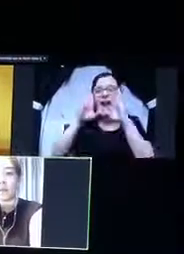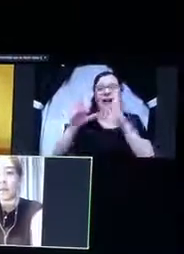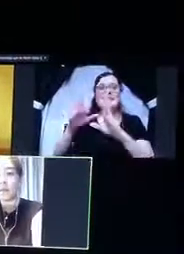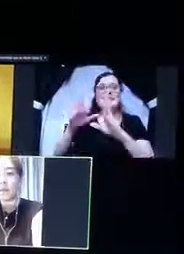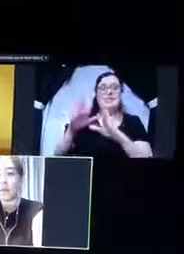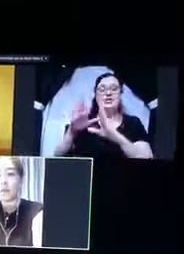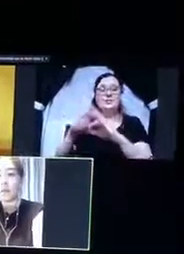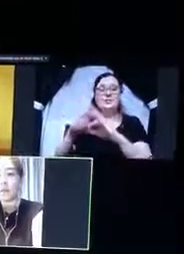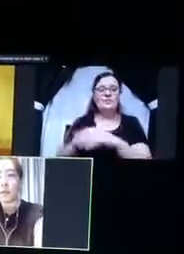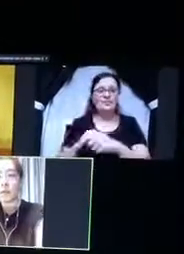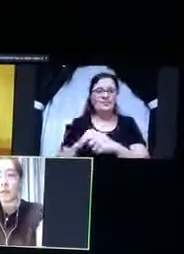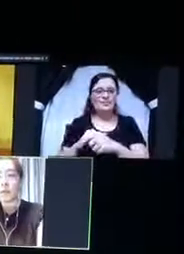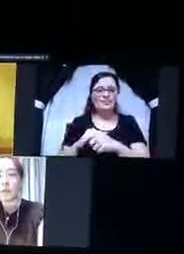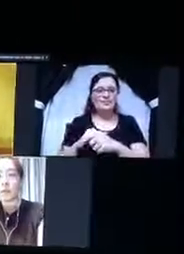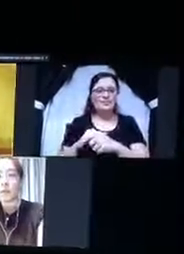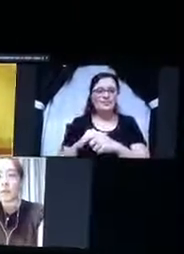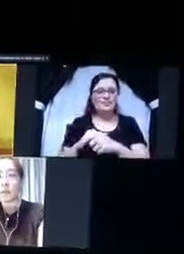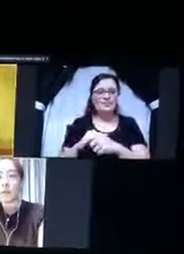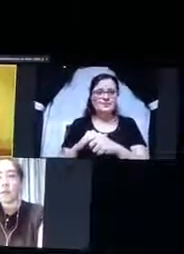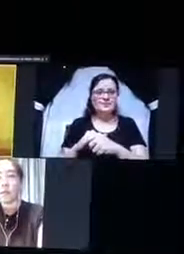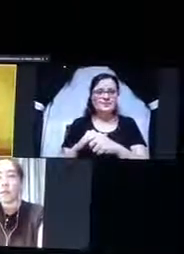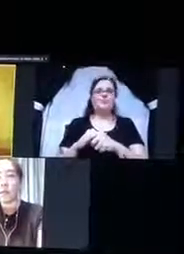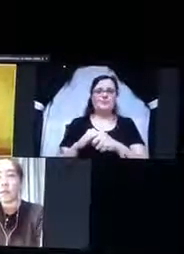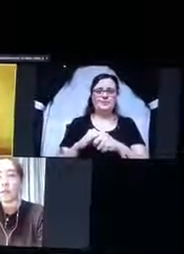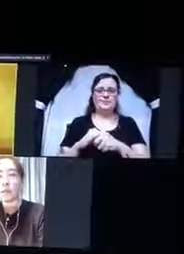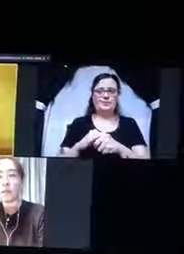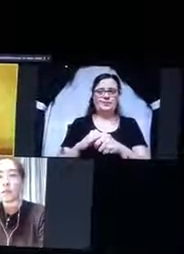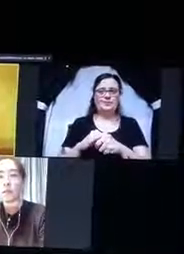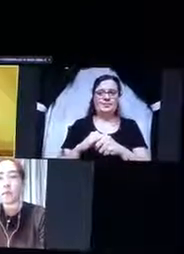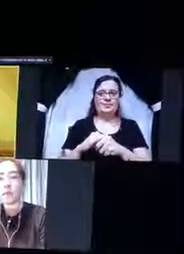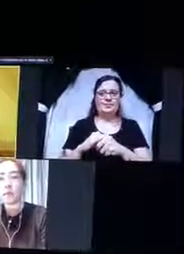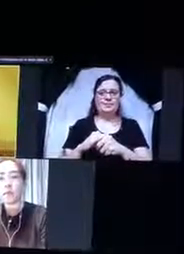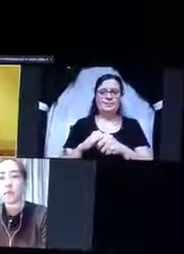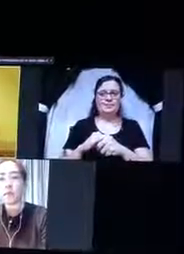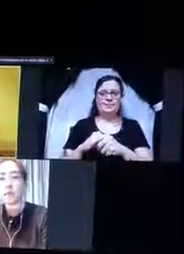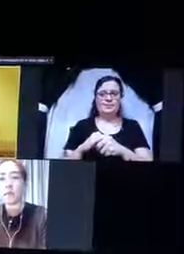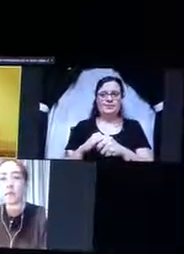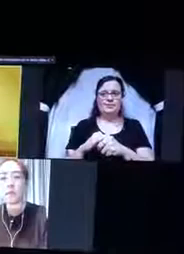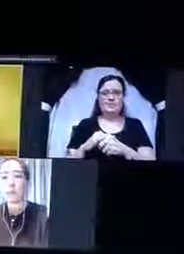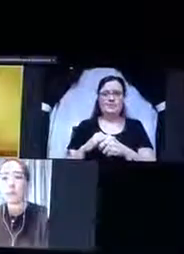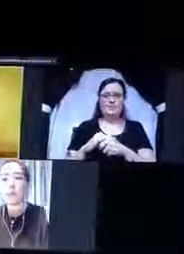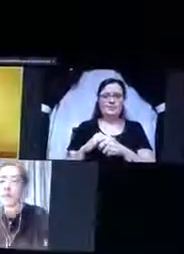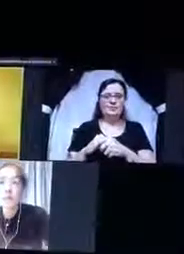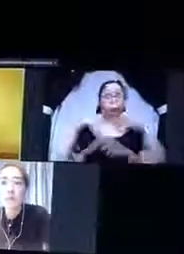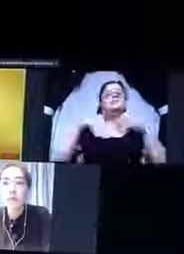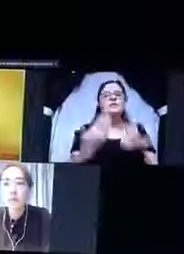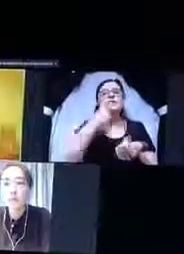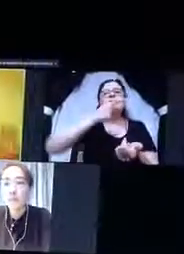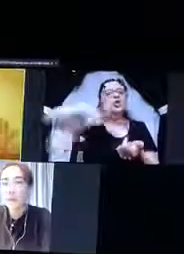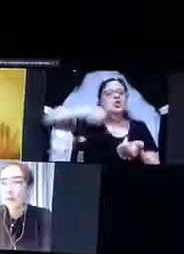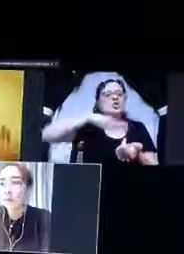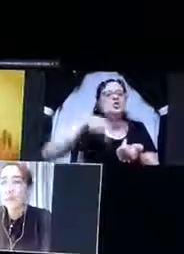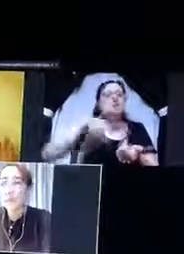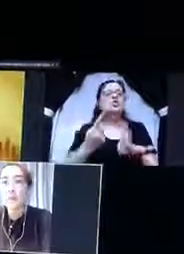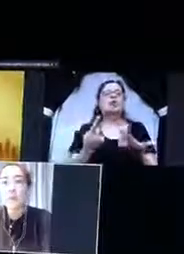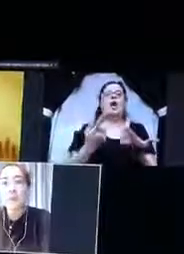en tiempo como para poder procesarlo, ¿sí? Ahora, si de lo que estamos hablando es de un déficit